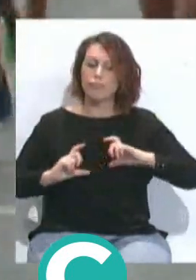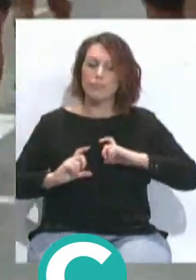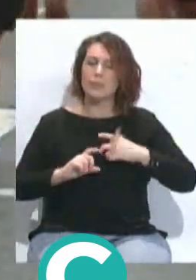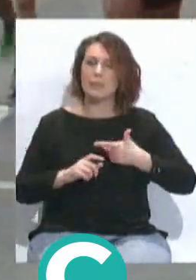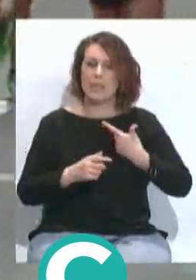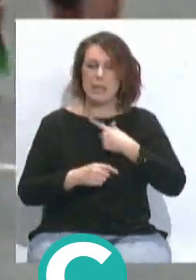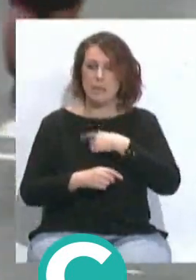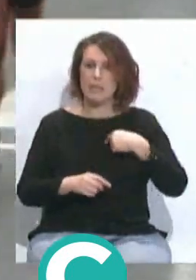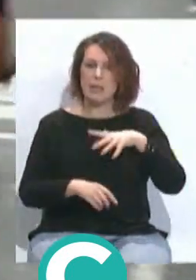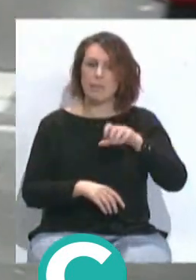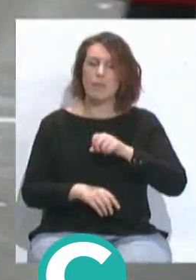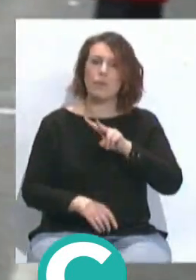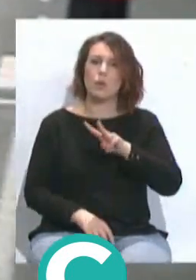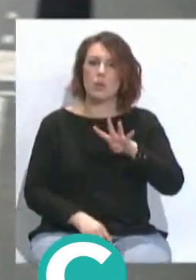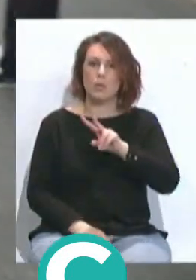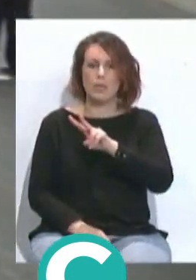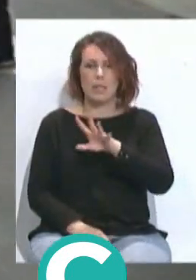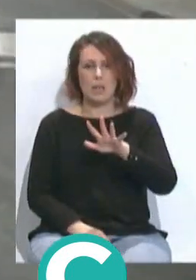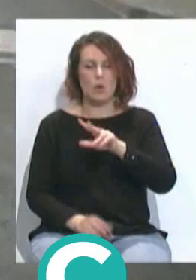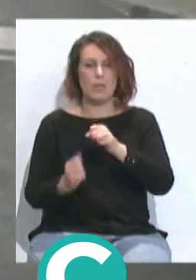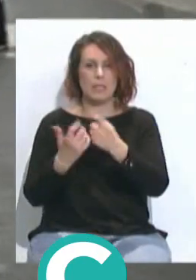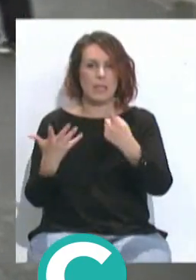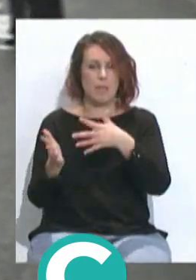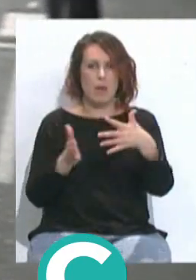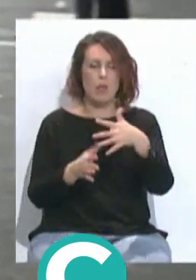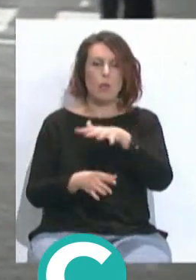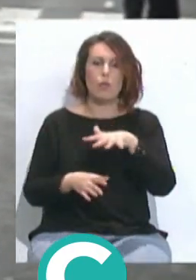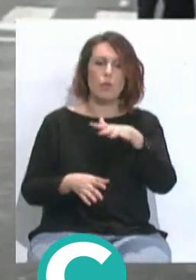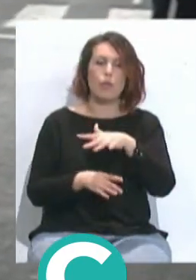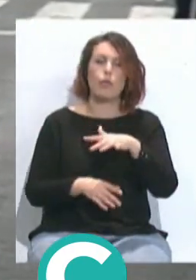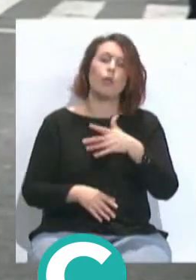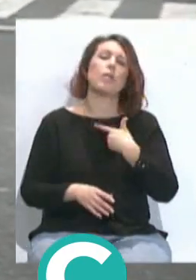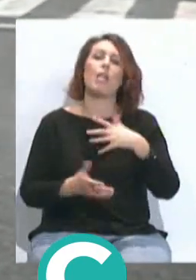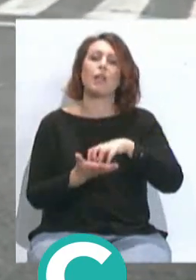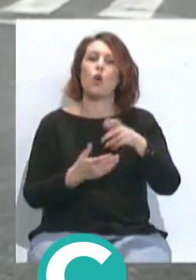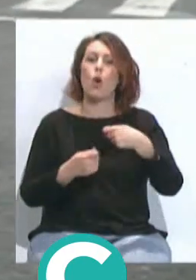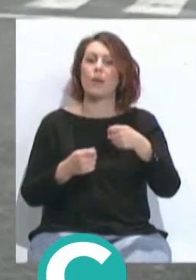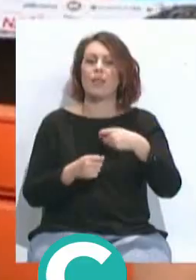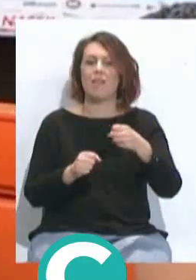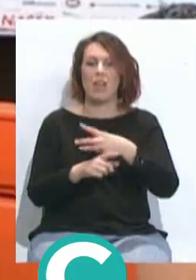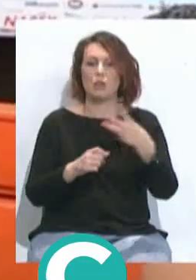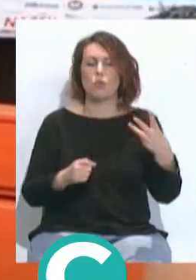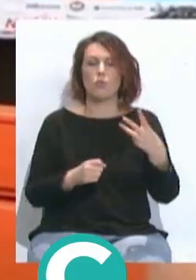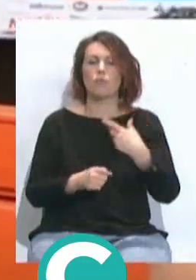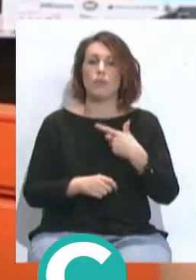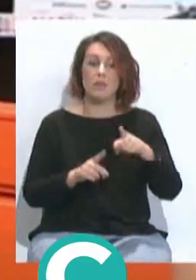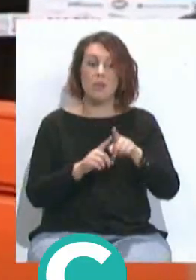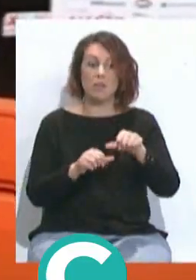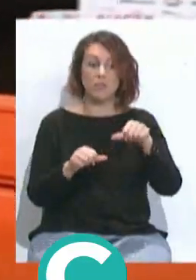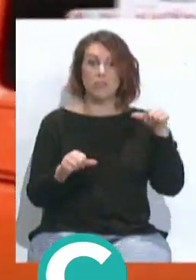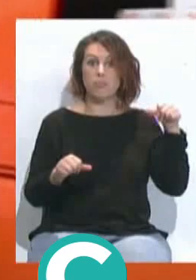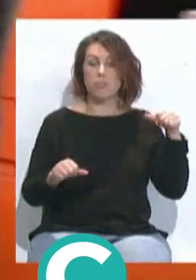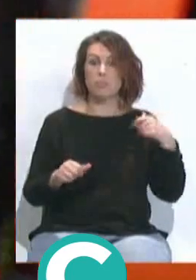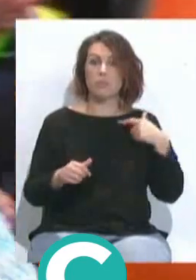camiseta el 24, 25 y 26 de marzo en la galería del Centro Comercial de Bahía Sur como en ediciones anteriores